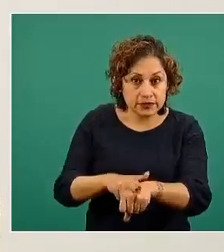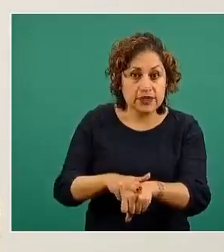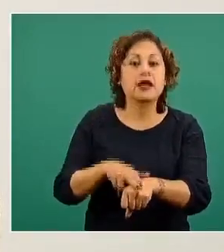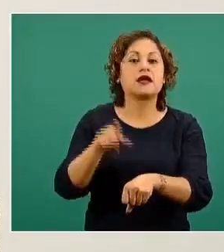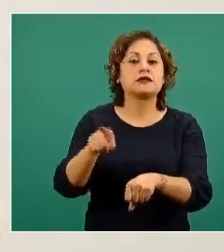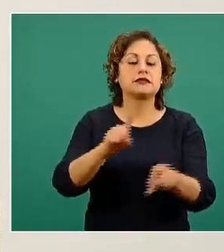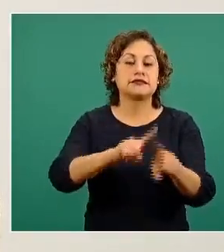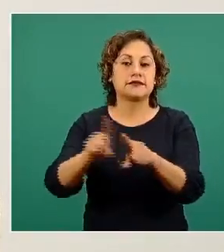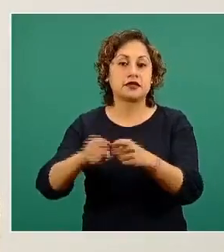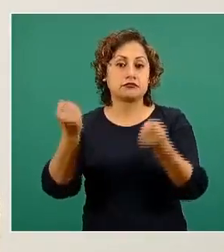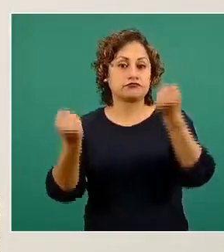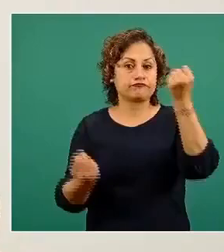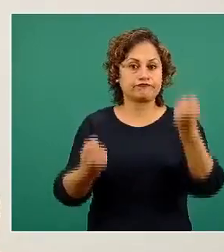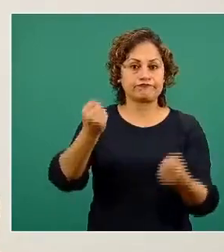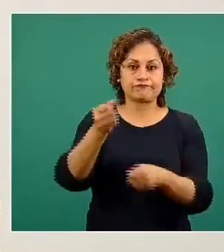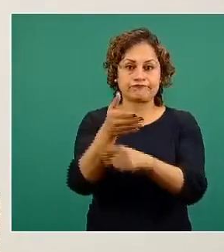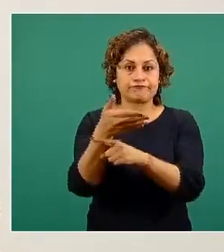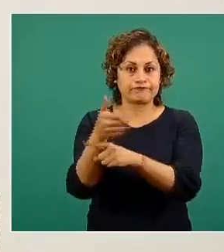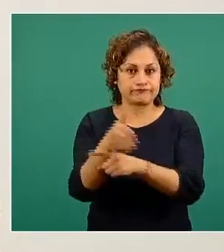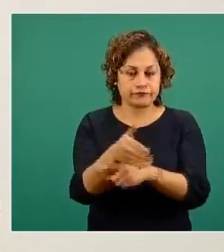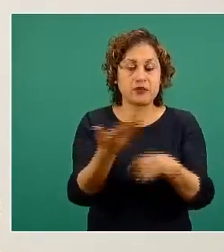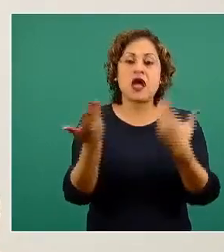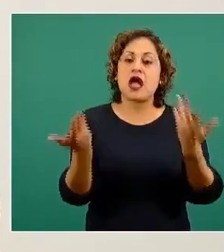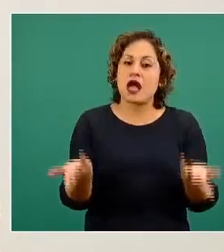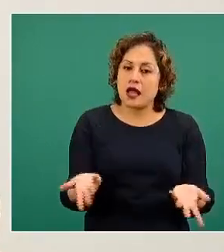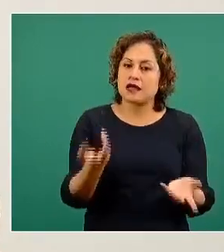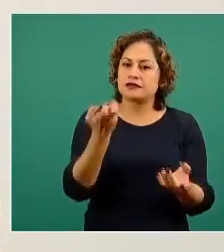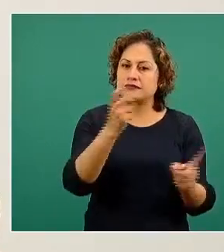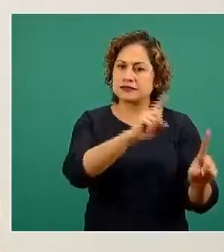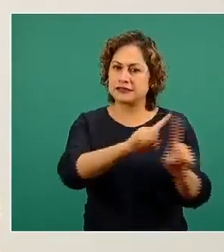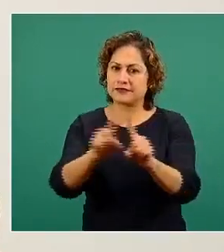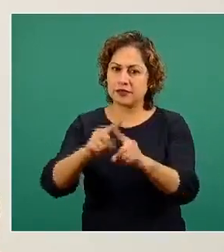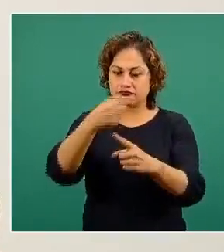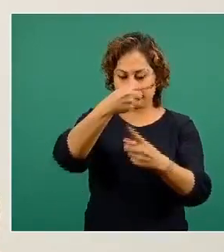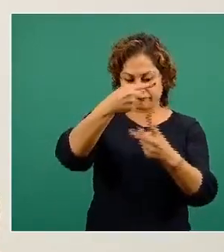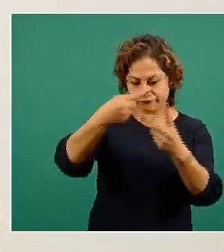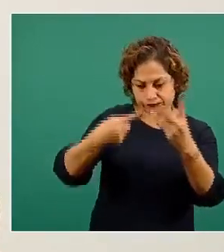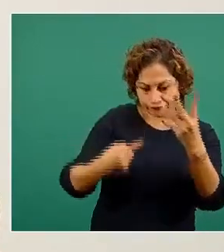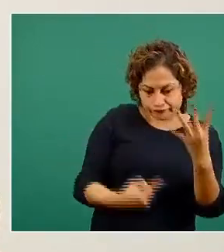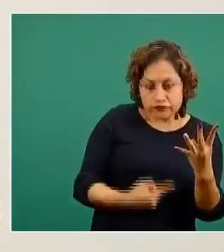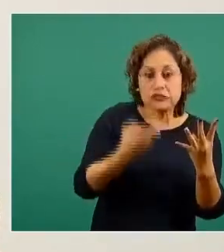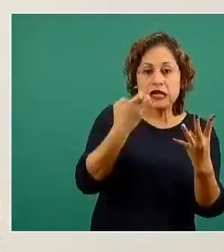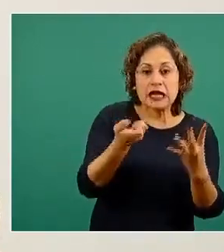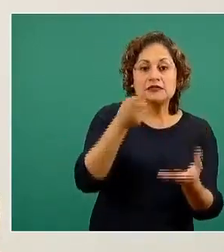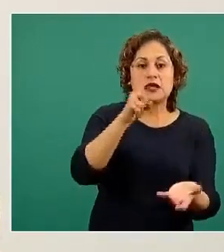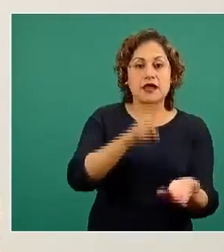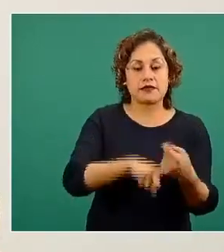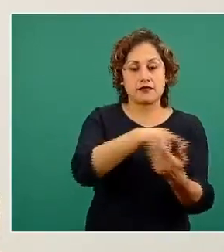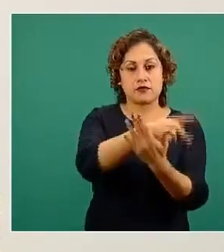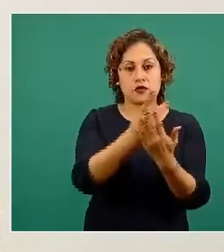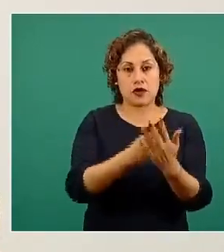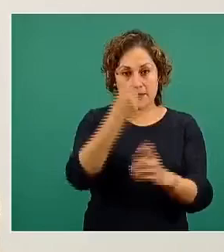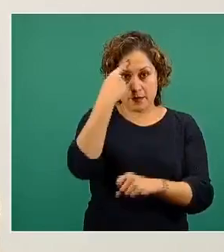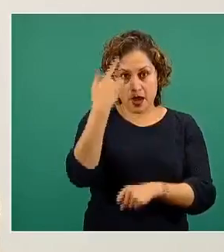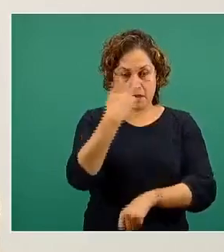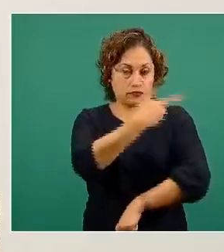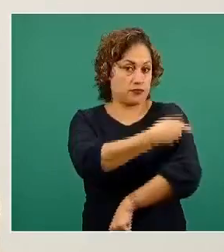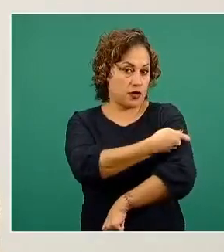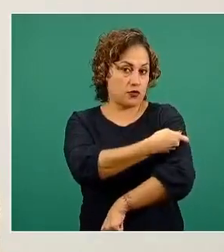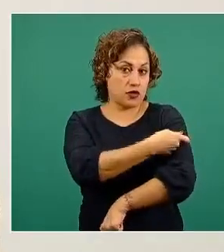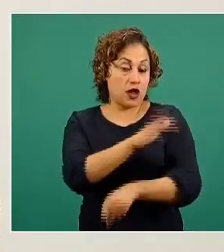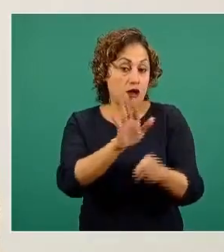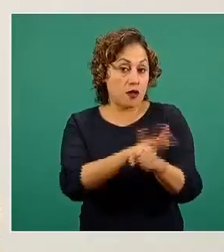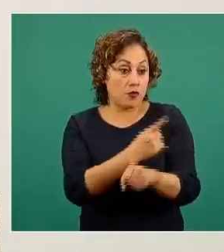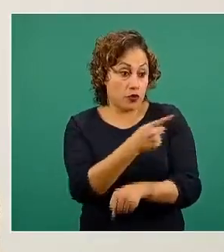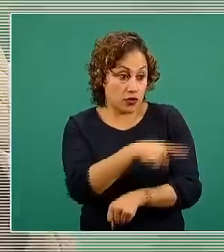categorías distintas que están en este plan de vacunación. Tienen ellos también diferentes niveles de riesgo